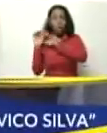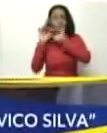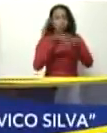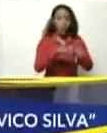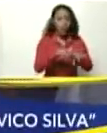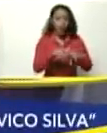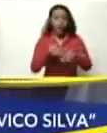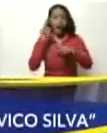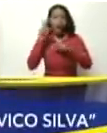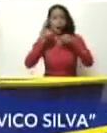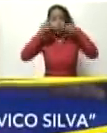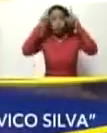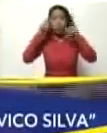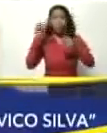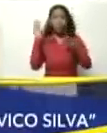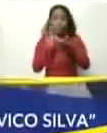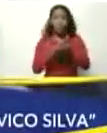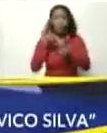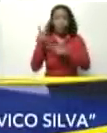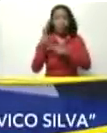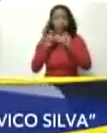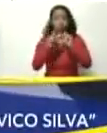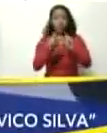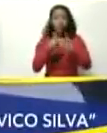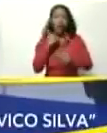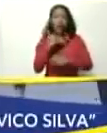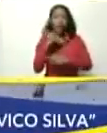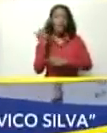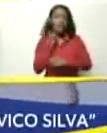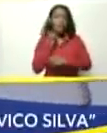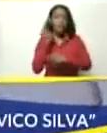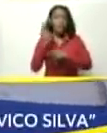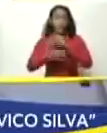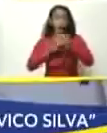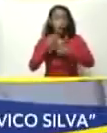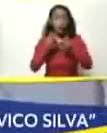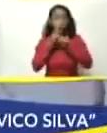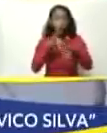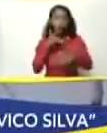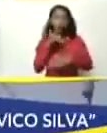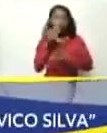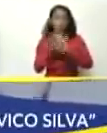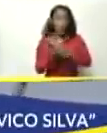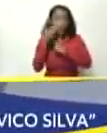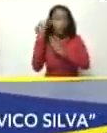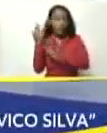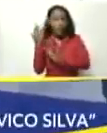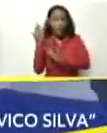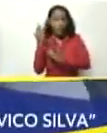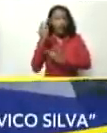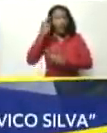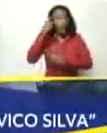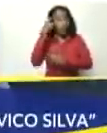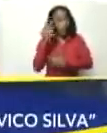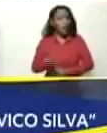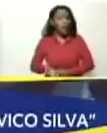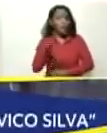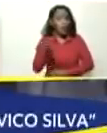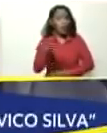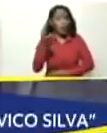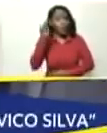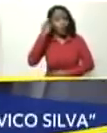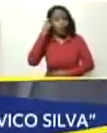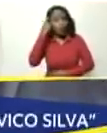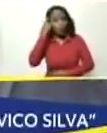Andrés Bello para poder ubicar los siguientes casos que se iban dando. Aparte de esto, por supuesto, recordar, es importante